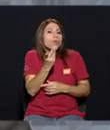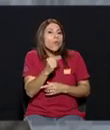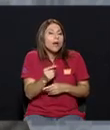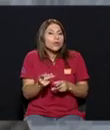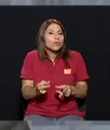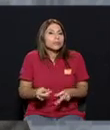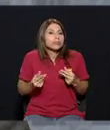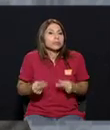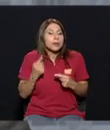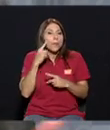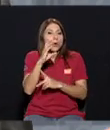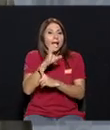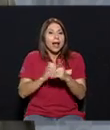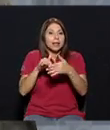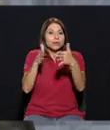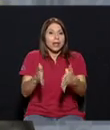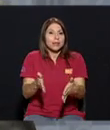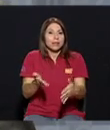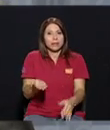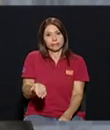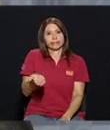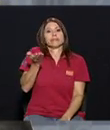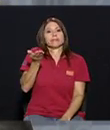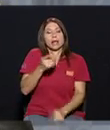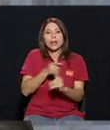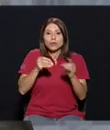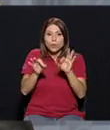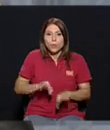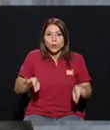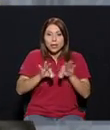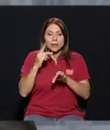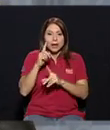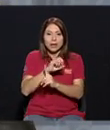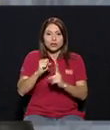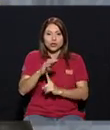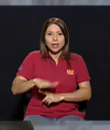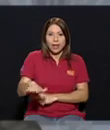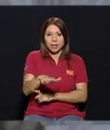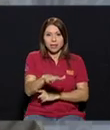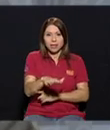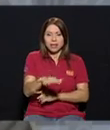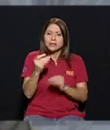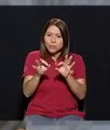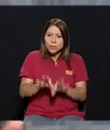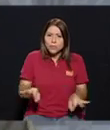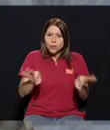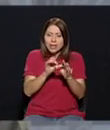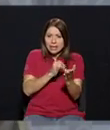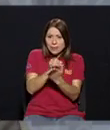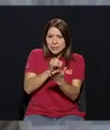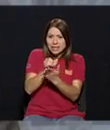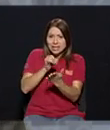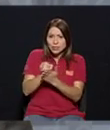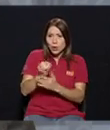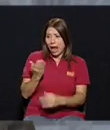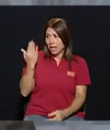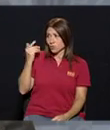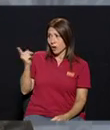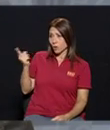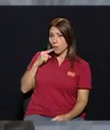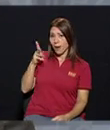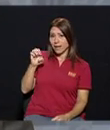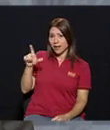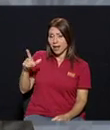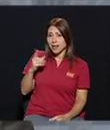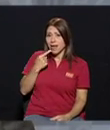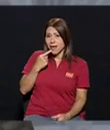estudiante aumenta, pero es muy importante para la sociedad. Es muy importante para la sociedad que haya esa investigación. Maribel aludía hace un rato